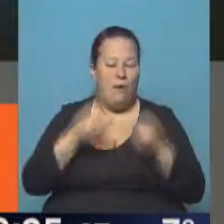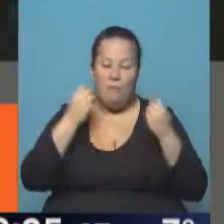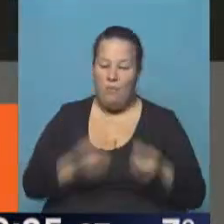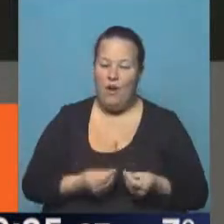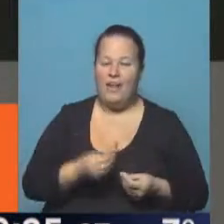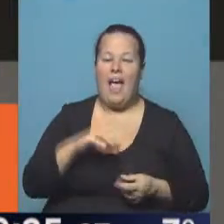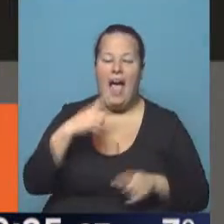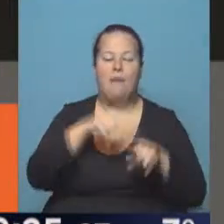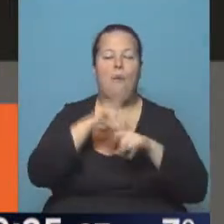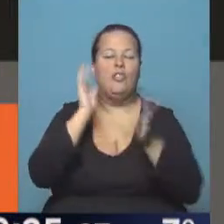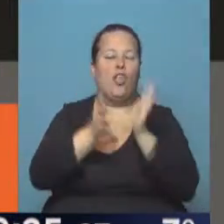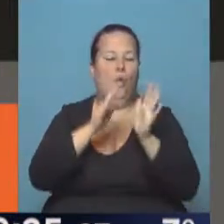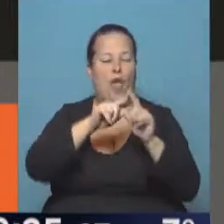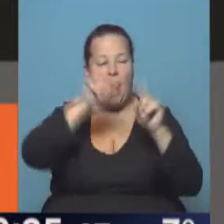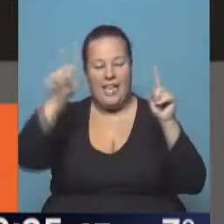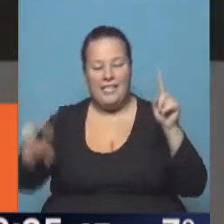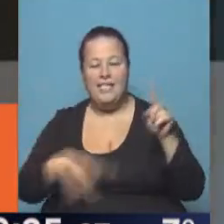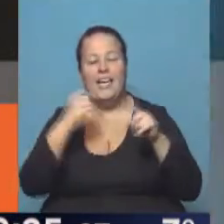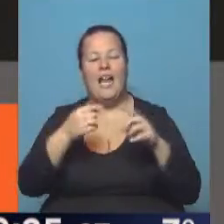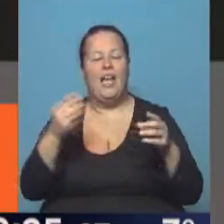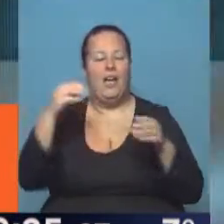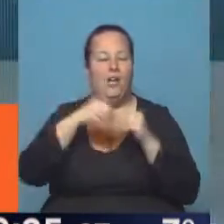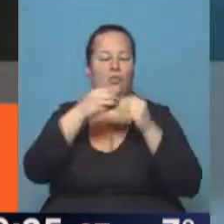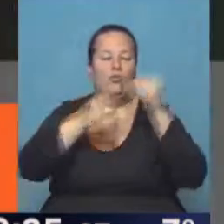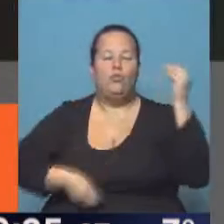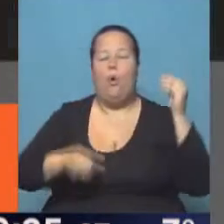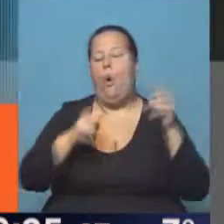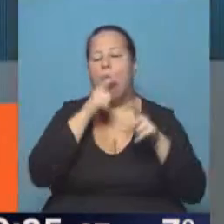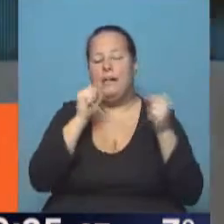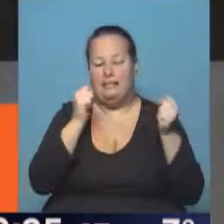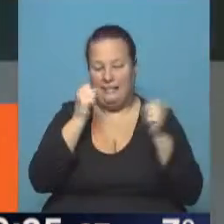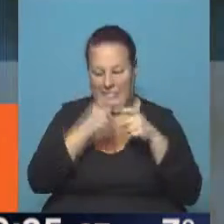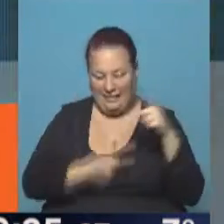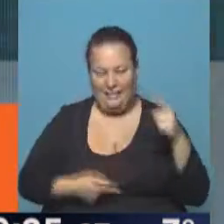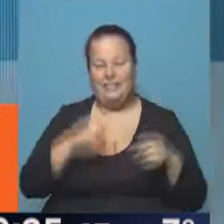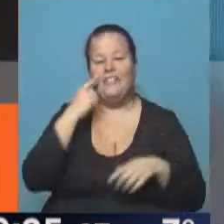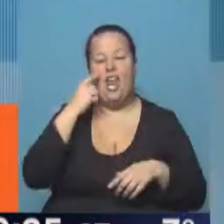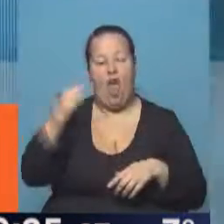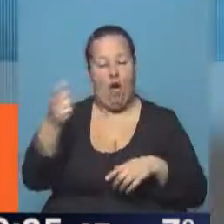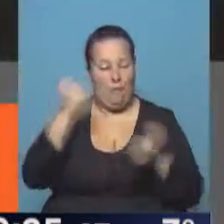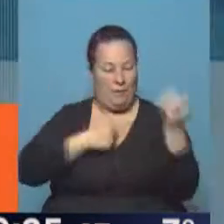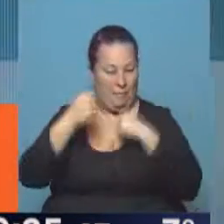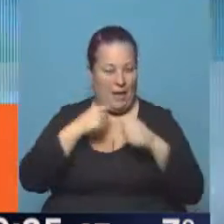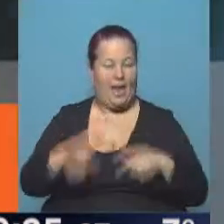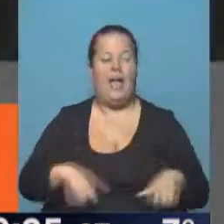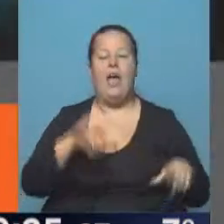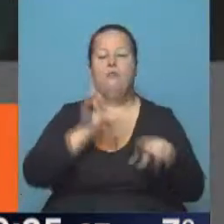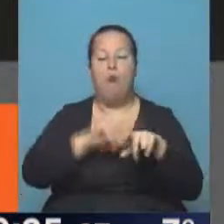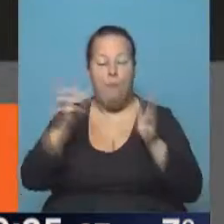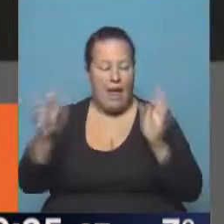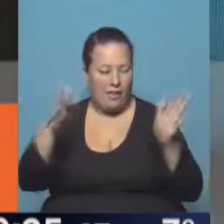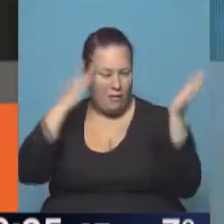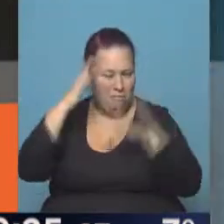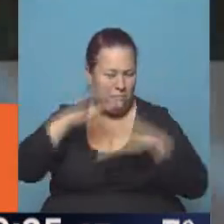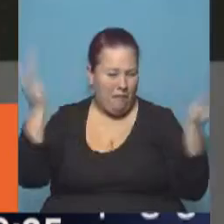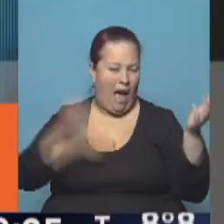existe el ciclo de la violencia, que son la acumulación de tensiones del hombre, del agresor, el episodio estallido